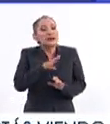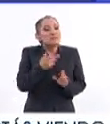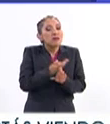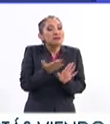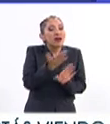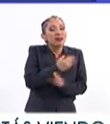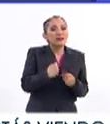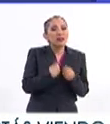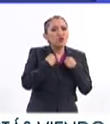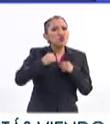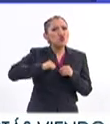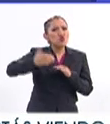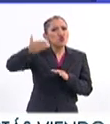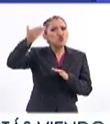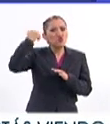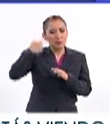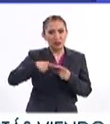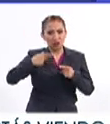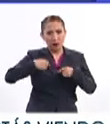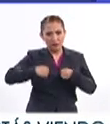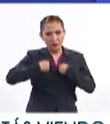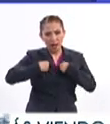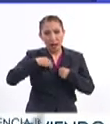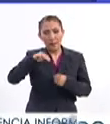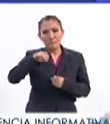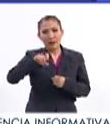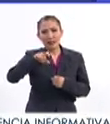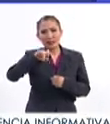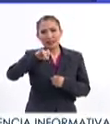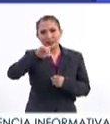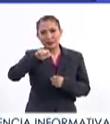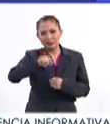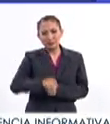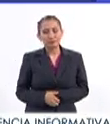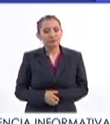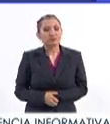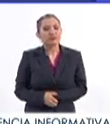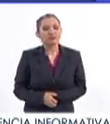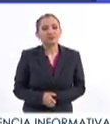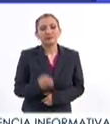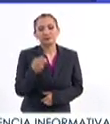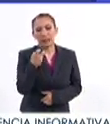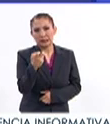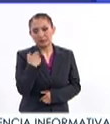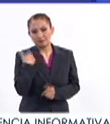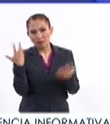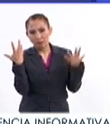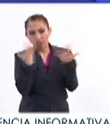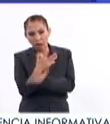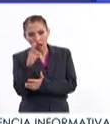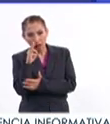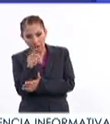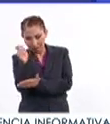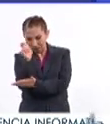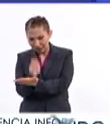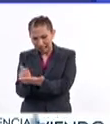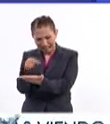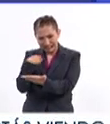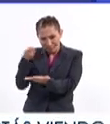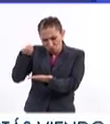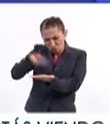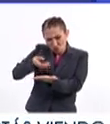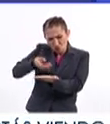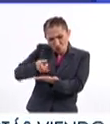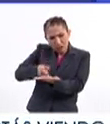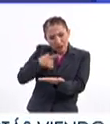la vida en ese entonces de los pobladores de México, Tenochtitlan. Este asombro que deja traslucir Bernal